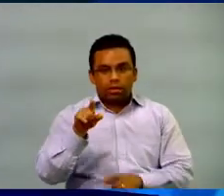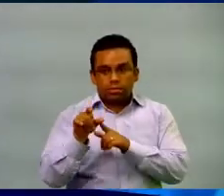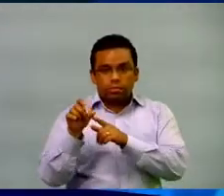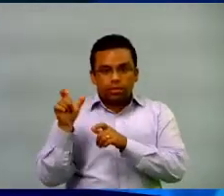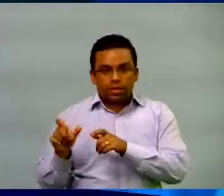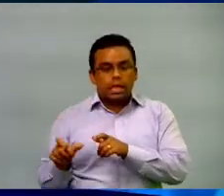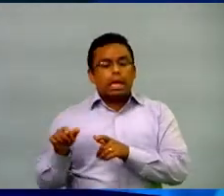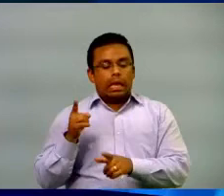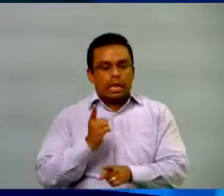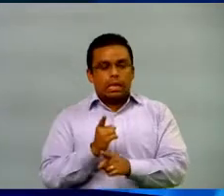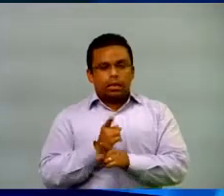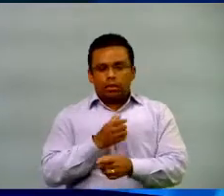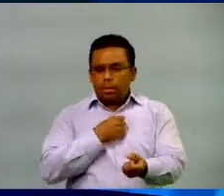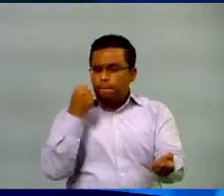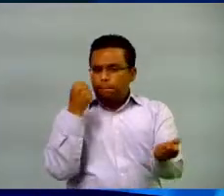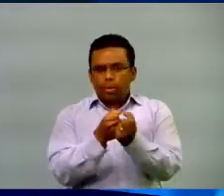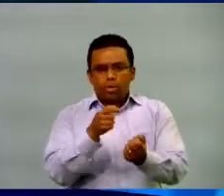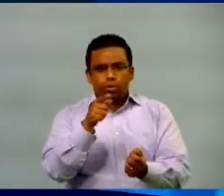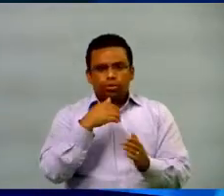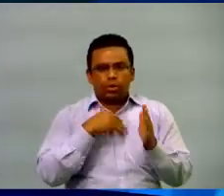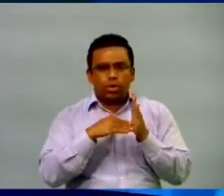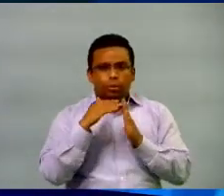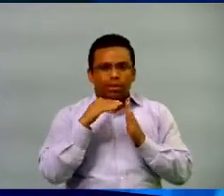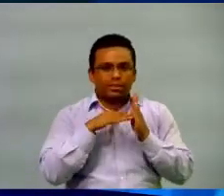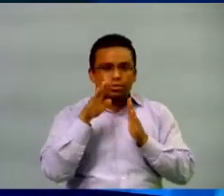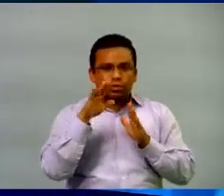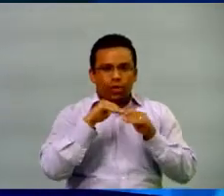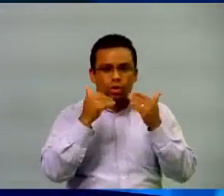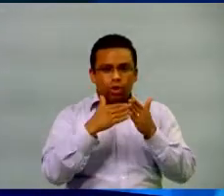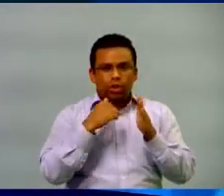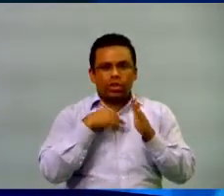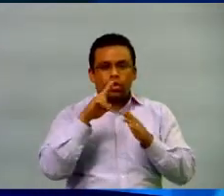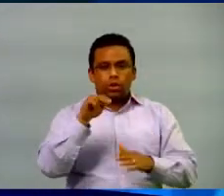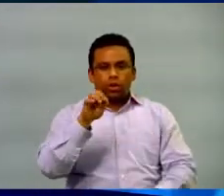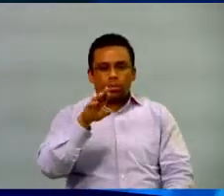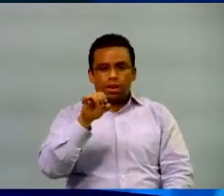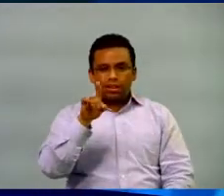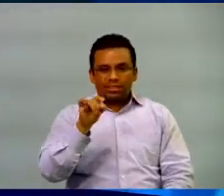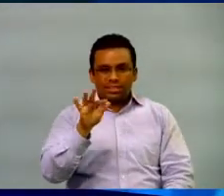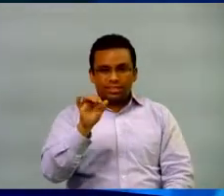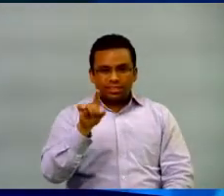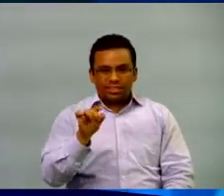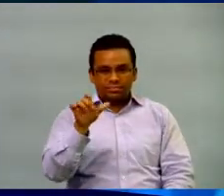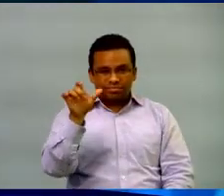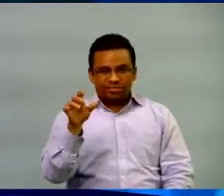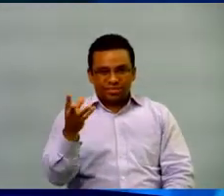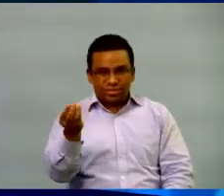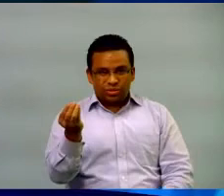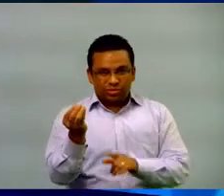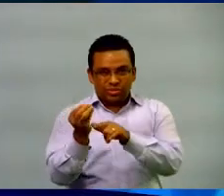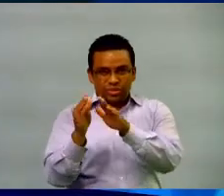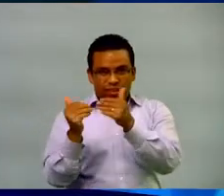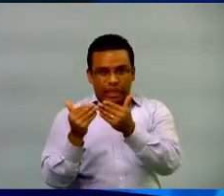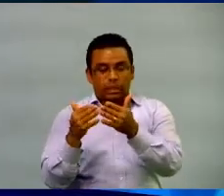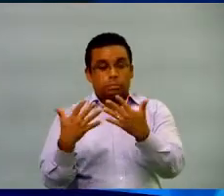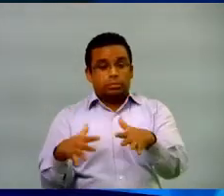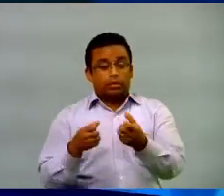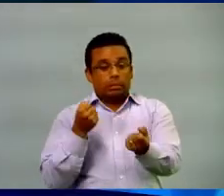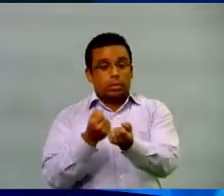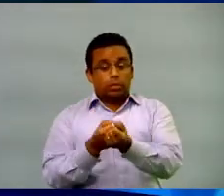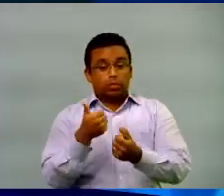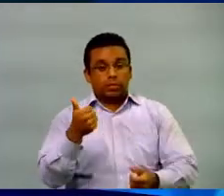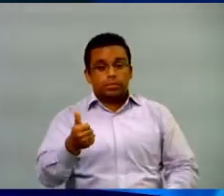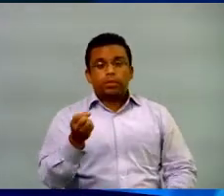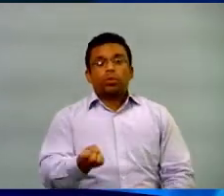apoyo mucho a los colegios normalistas, quiero mucho a los colegios normalistas. Felicitaciones a este proyecto, promoviendo la cultura de la legalidad,